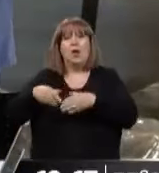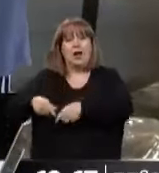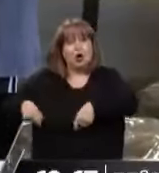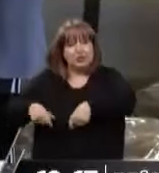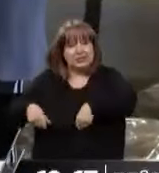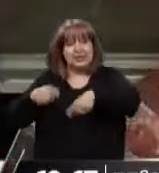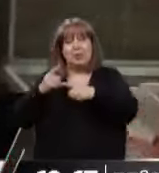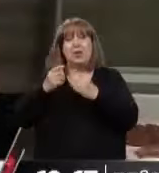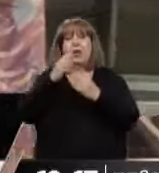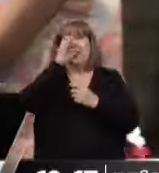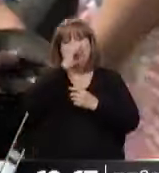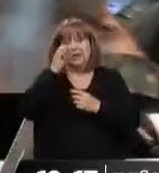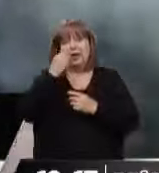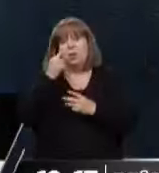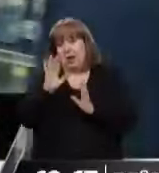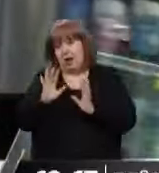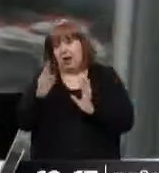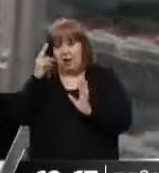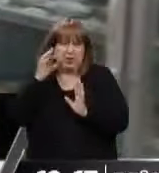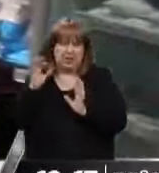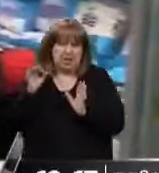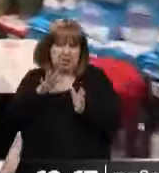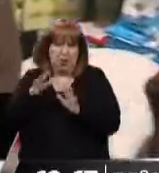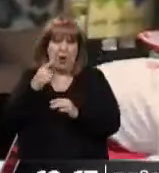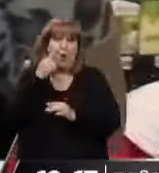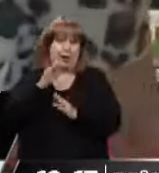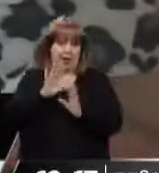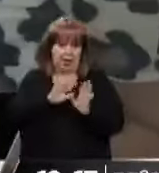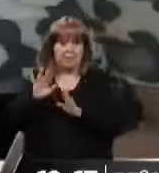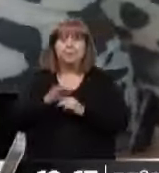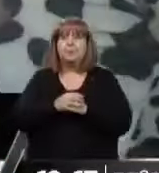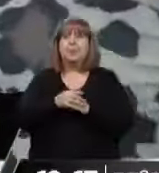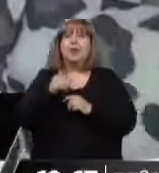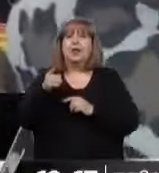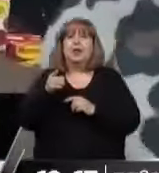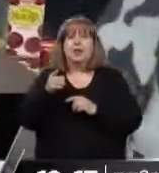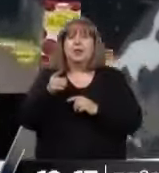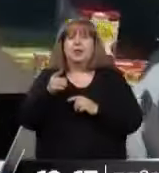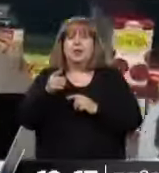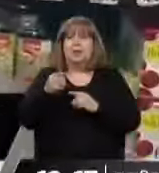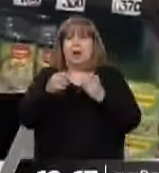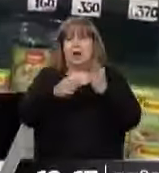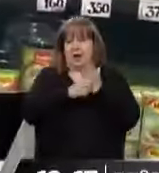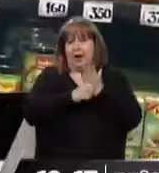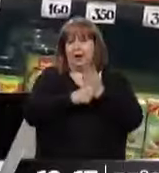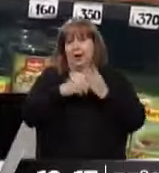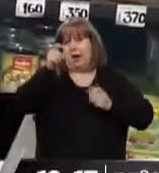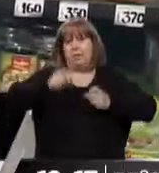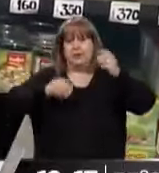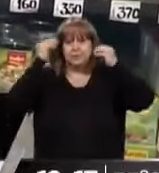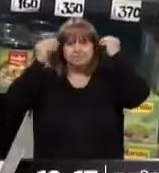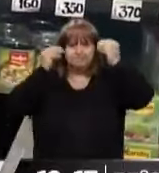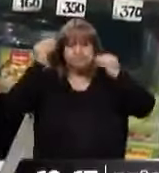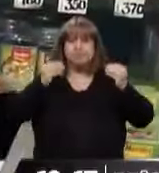cerdo. Y al principio a la gente le afecta, pero después cuando se hace una evaluación de cómo están los otros productos, bueno,